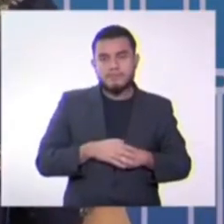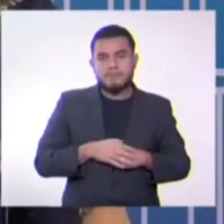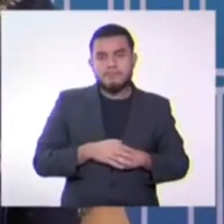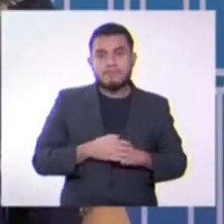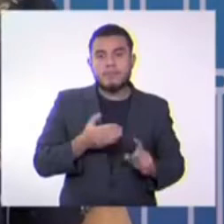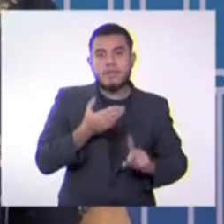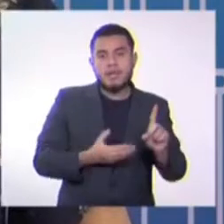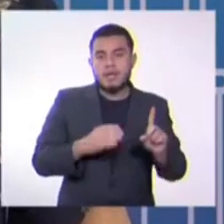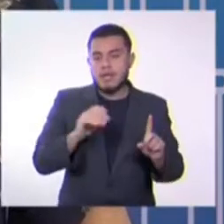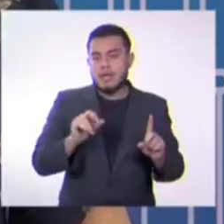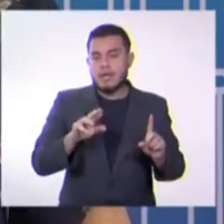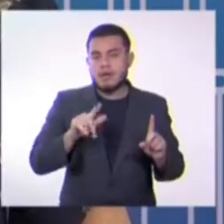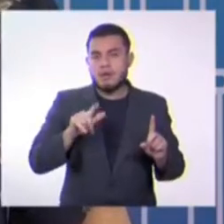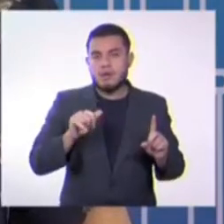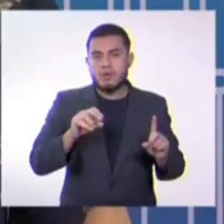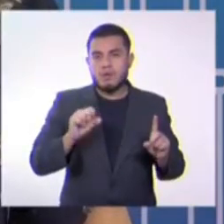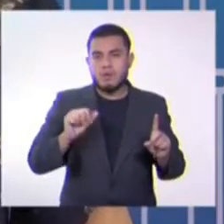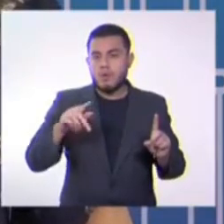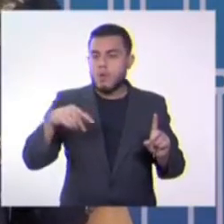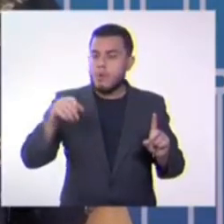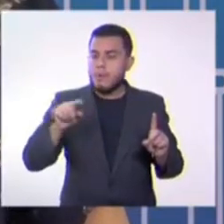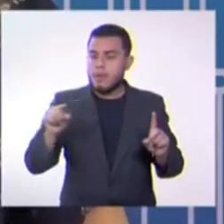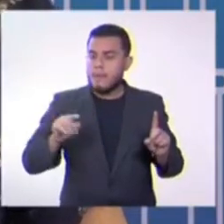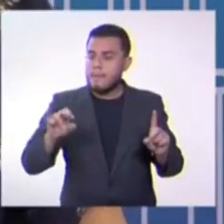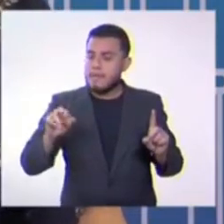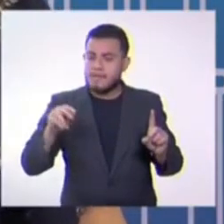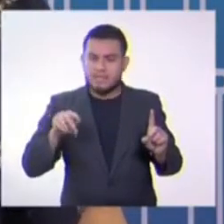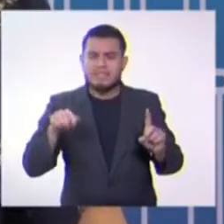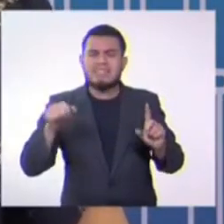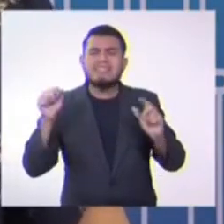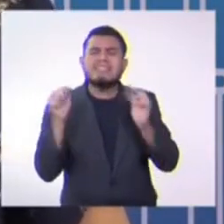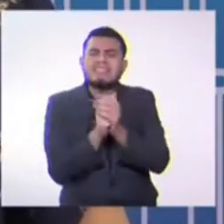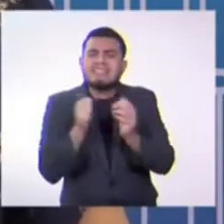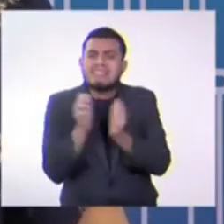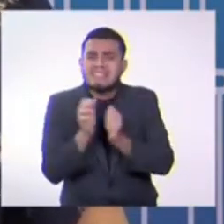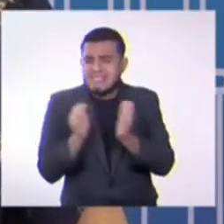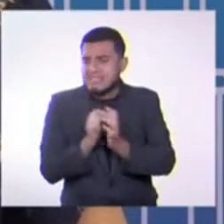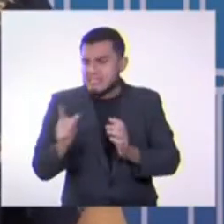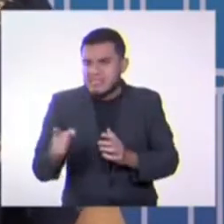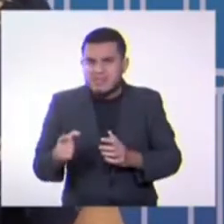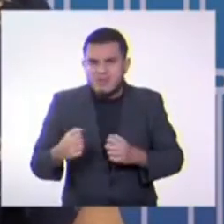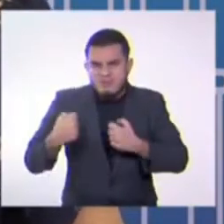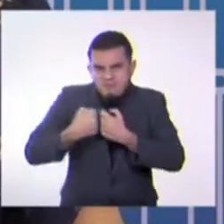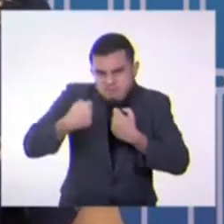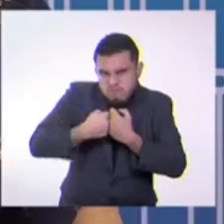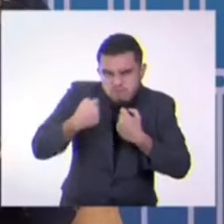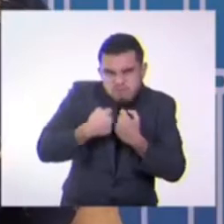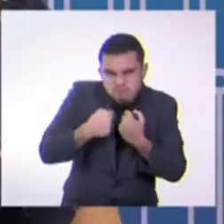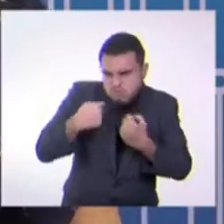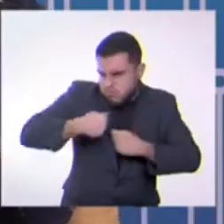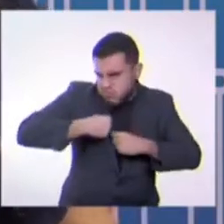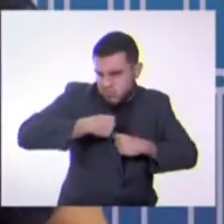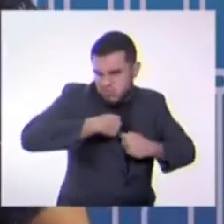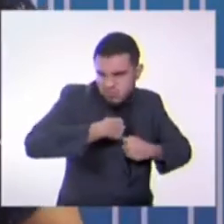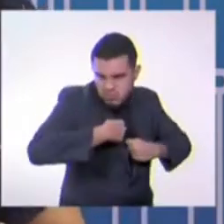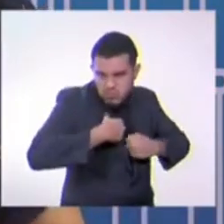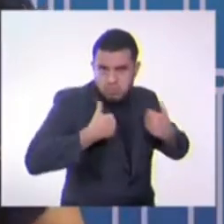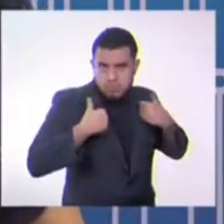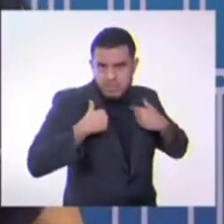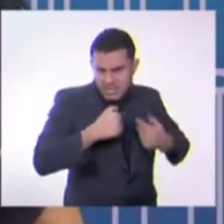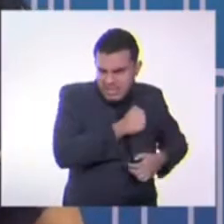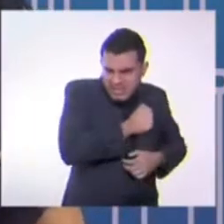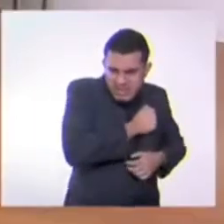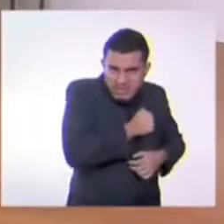Carlos López Bernal, él habla de ese problema de las luchas por la tenencia de la tierra. Y es que es un problema que